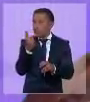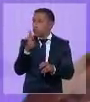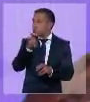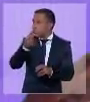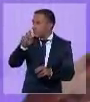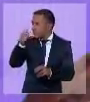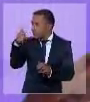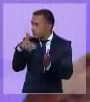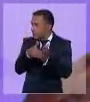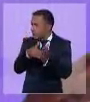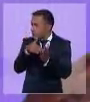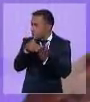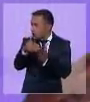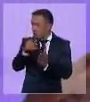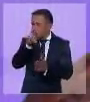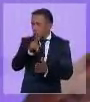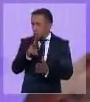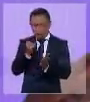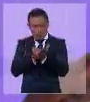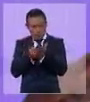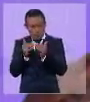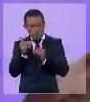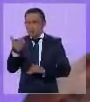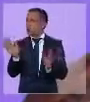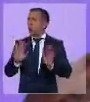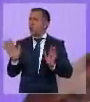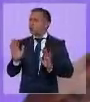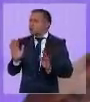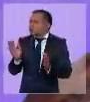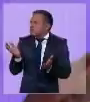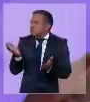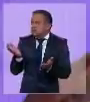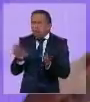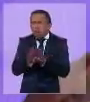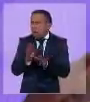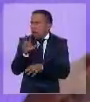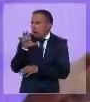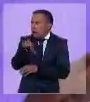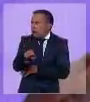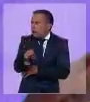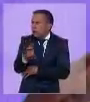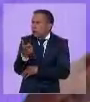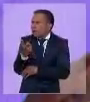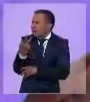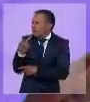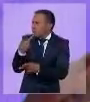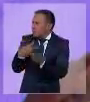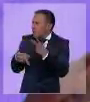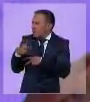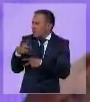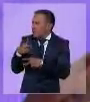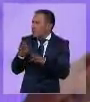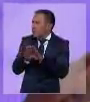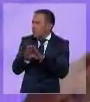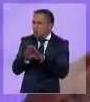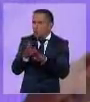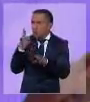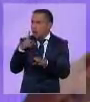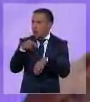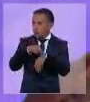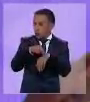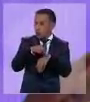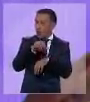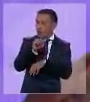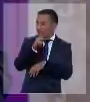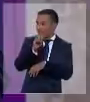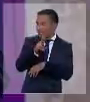hora de preguntarle de dónde va a salir el dinero para cumplir esta promesa del doctor Alcácer, Premio Nacional de Ciencia.